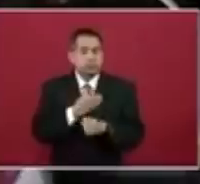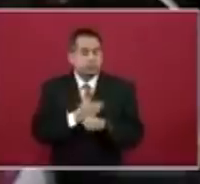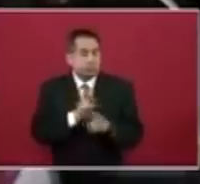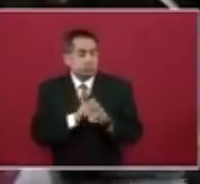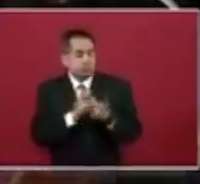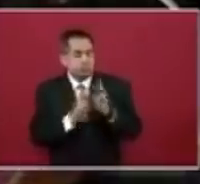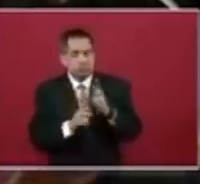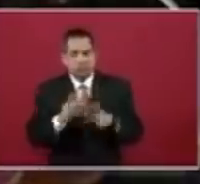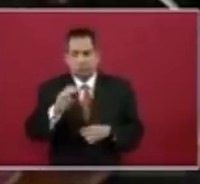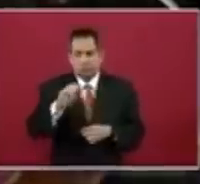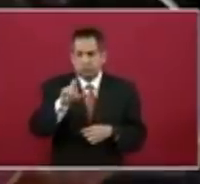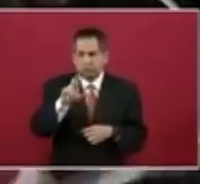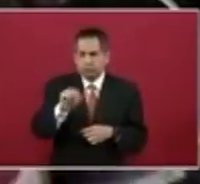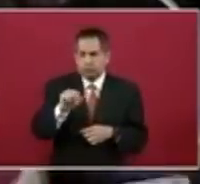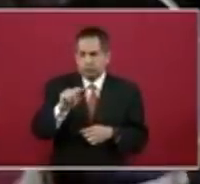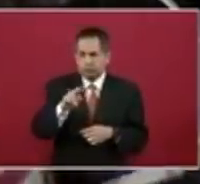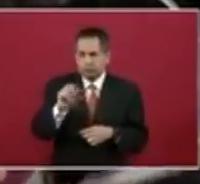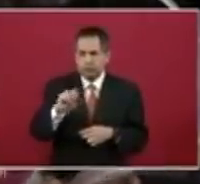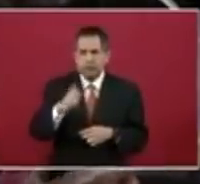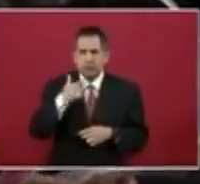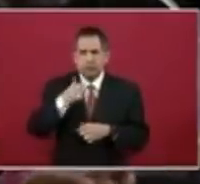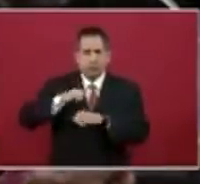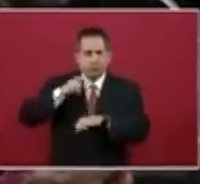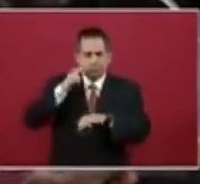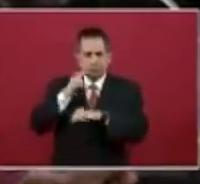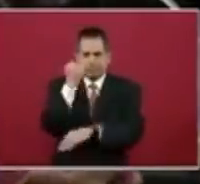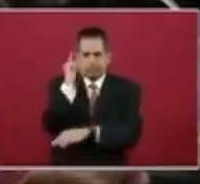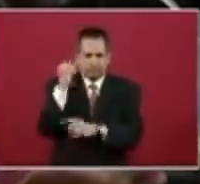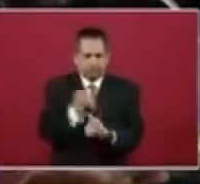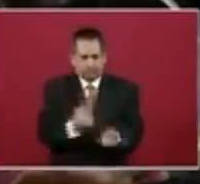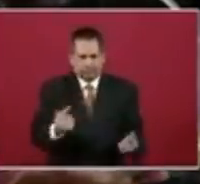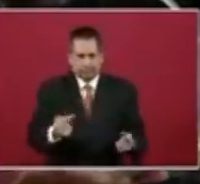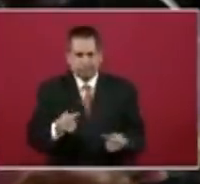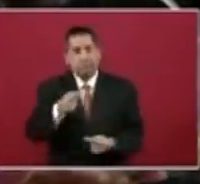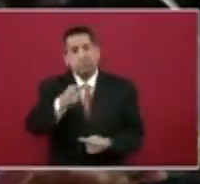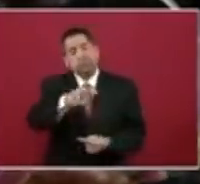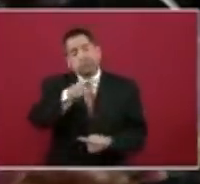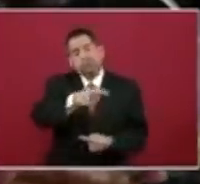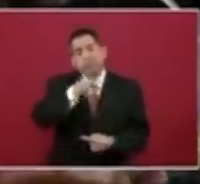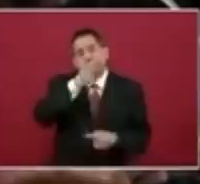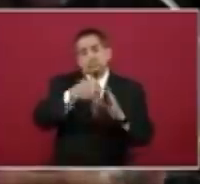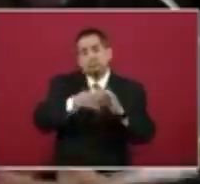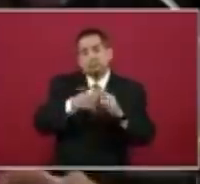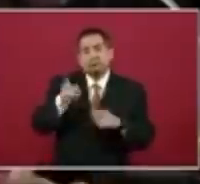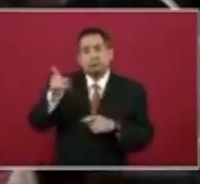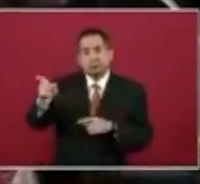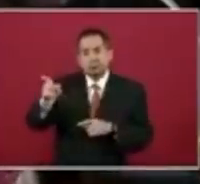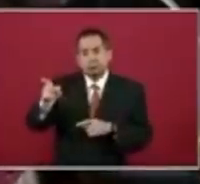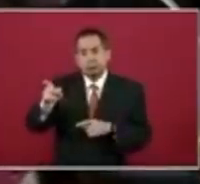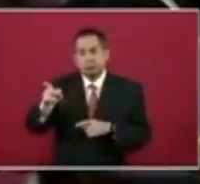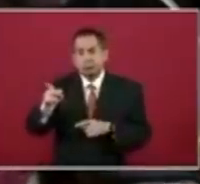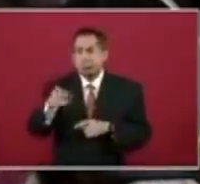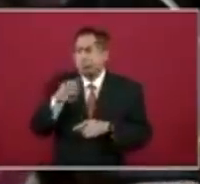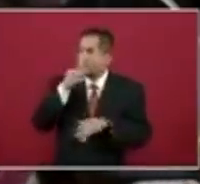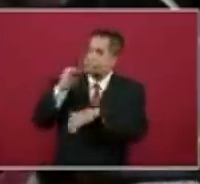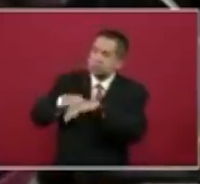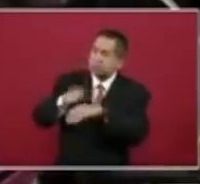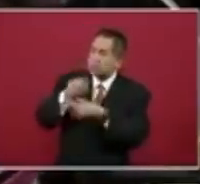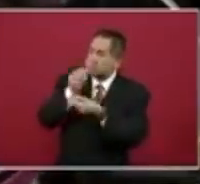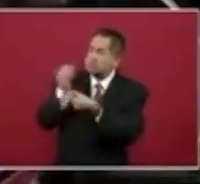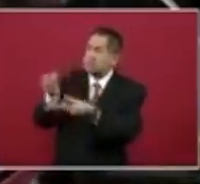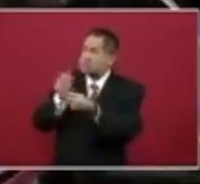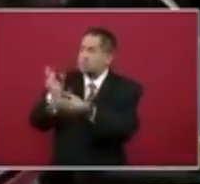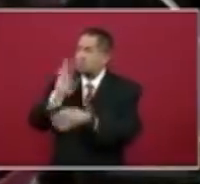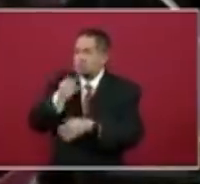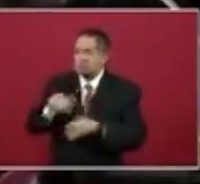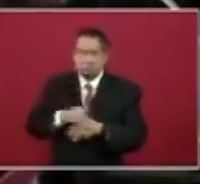con Clara Torres, ex titular del programa de estancias infantiles, quien dice que usted lo están mal informando porque no